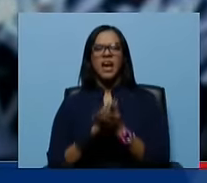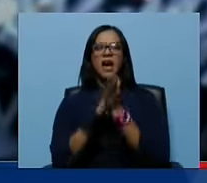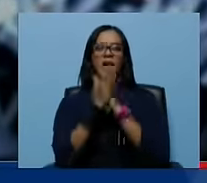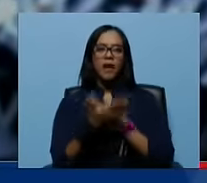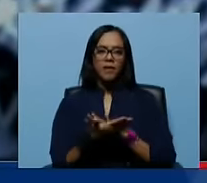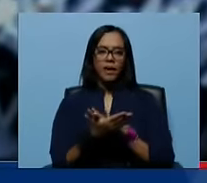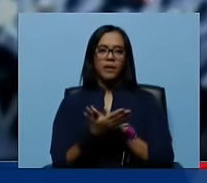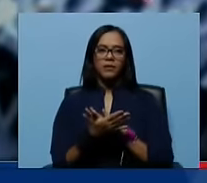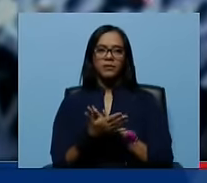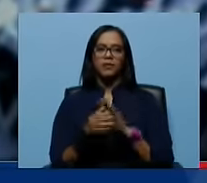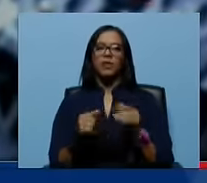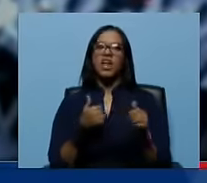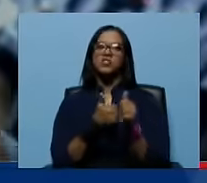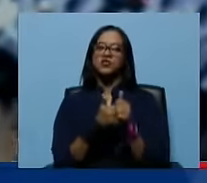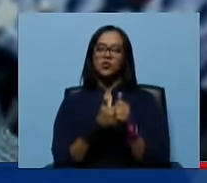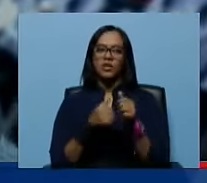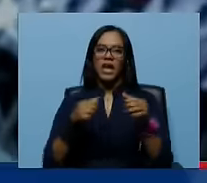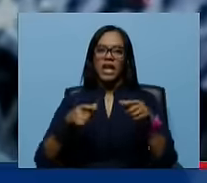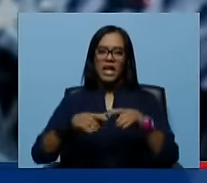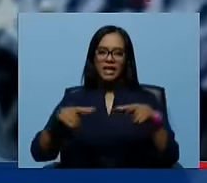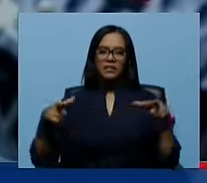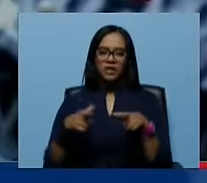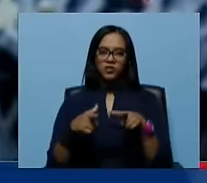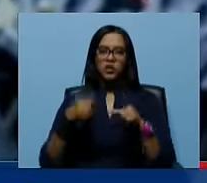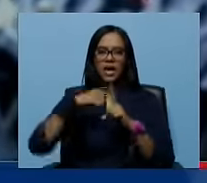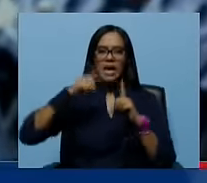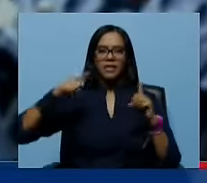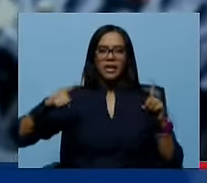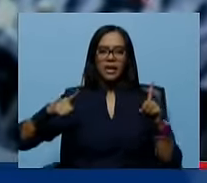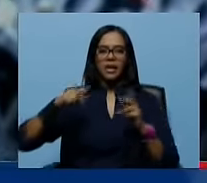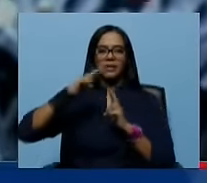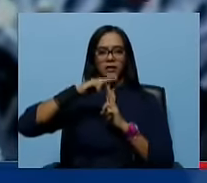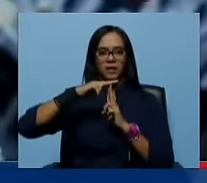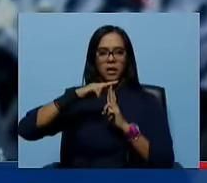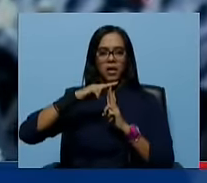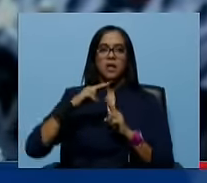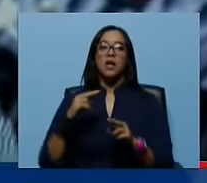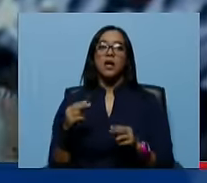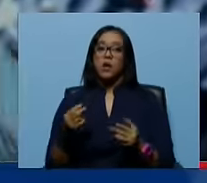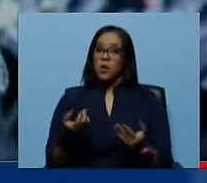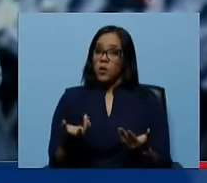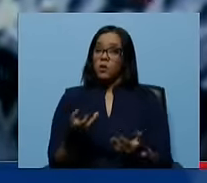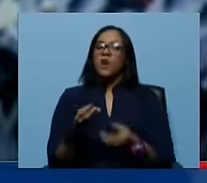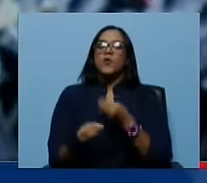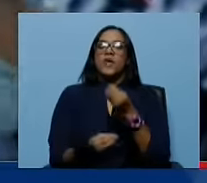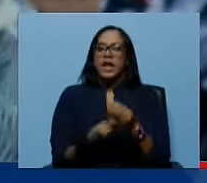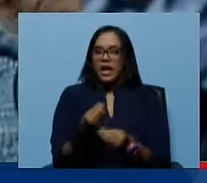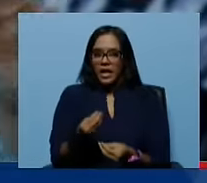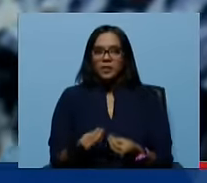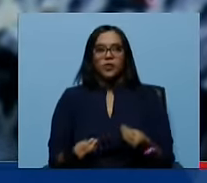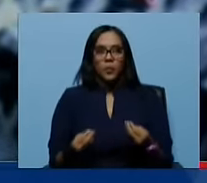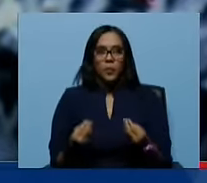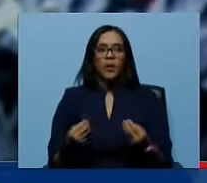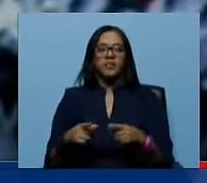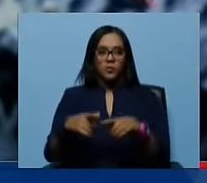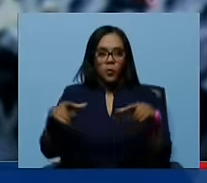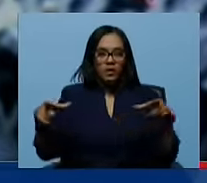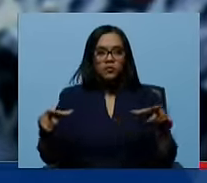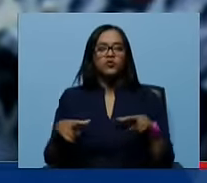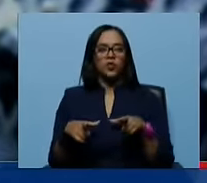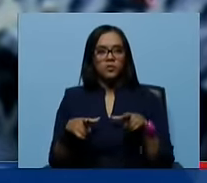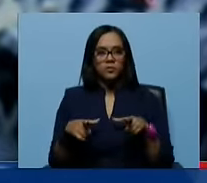la subestación eléctrica de San Antonio del Táchira, lo cual hubiera originado por la magnitud del